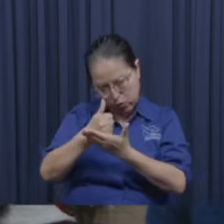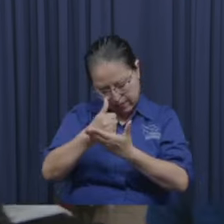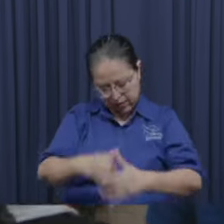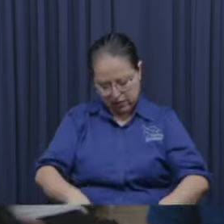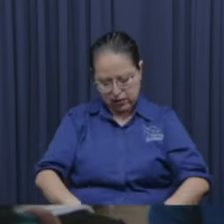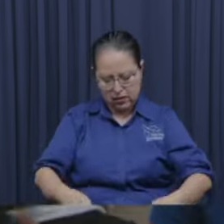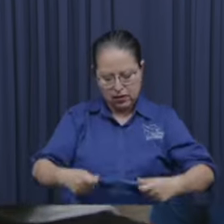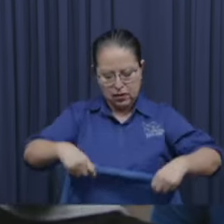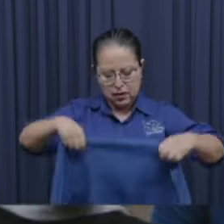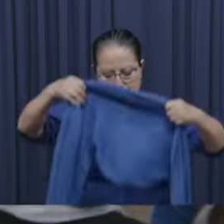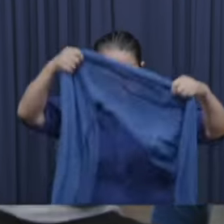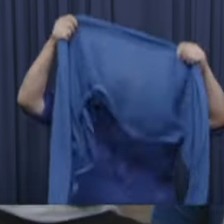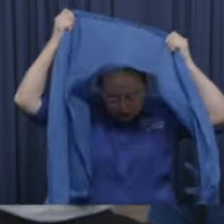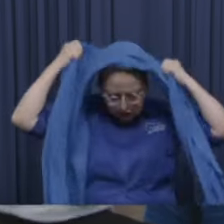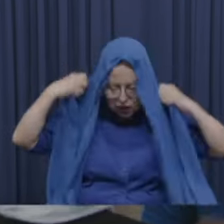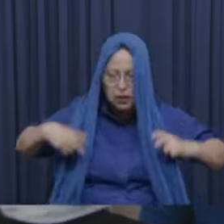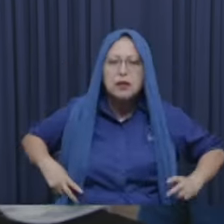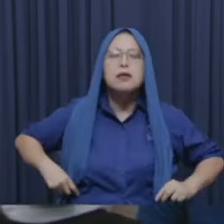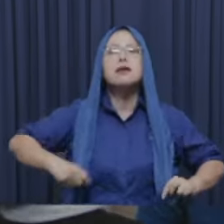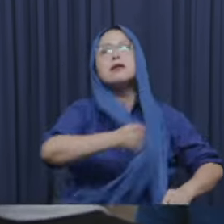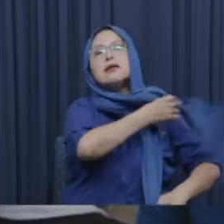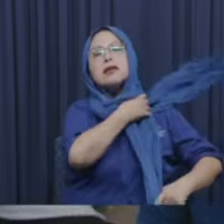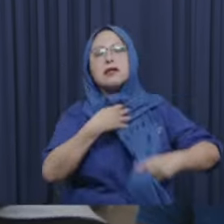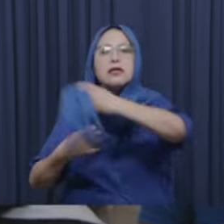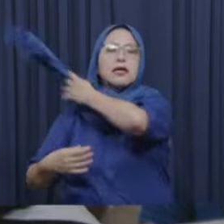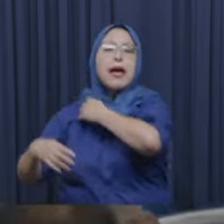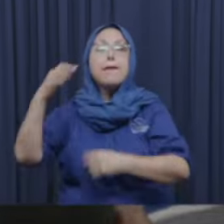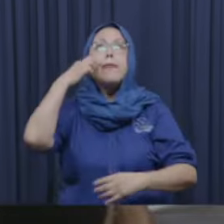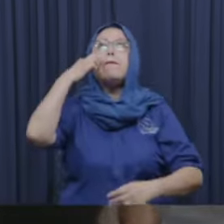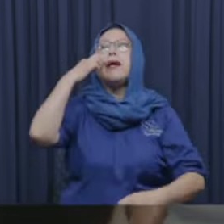y oremos juntos padre